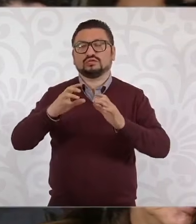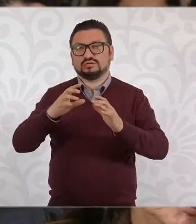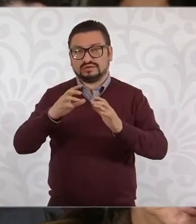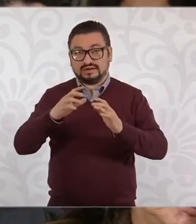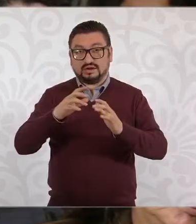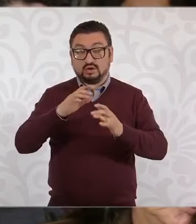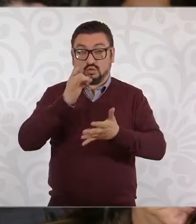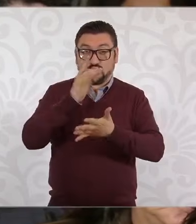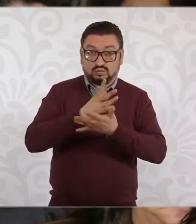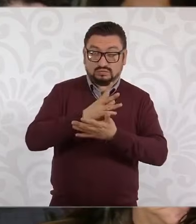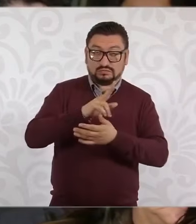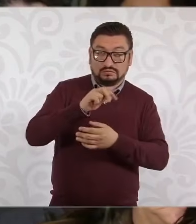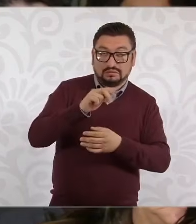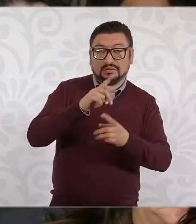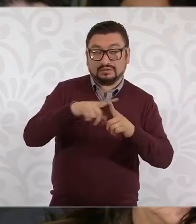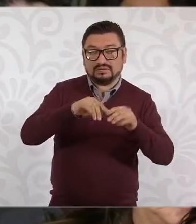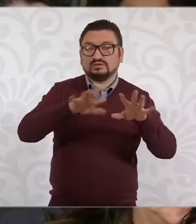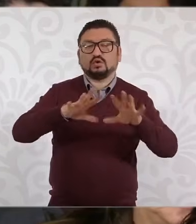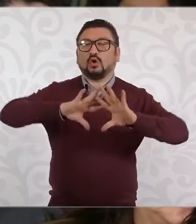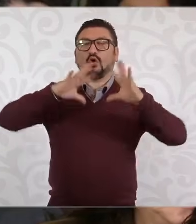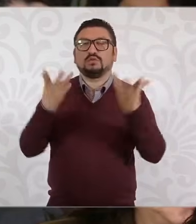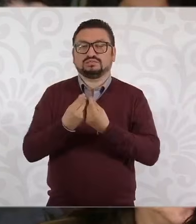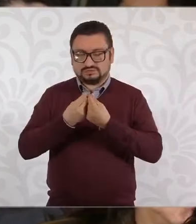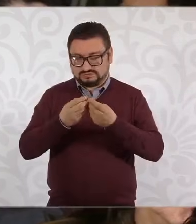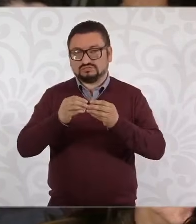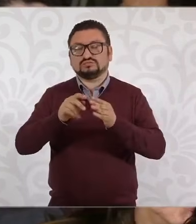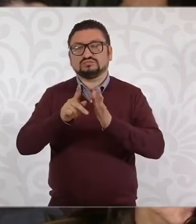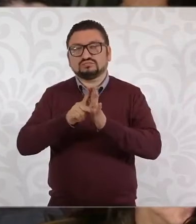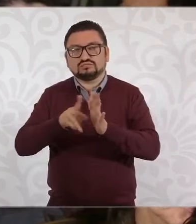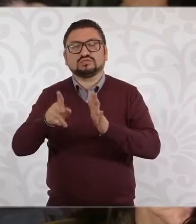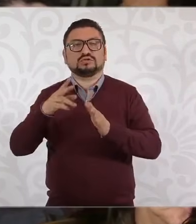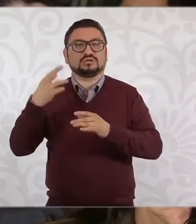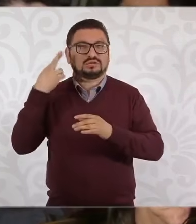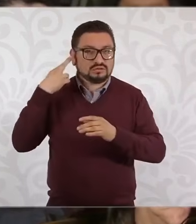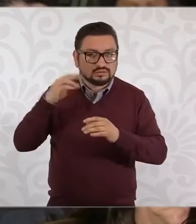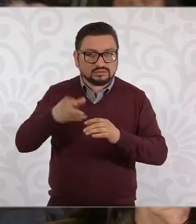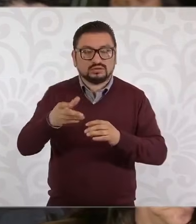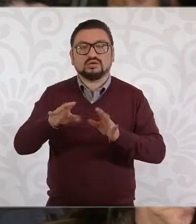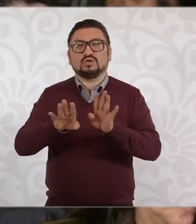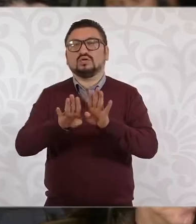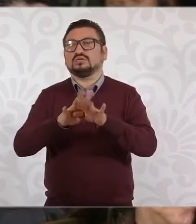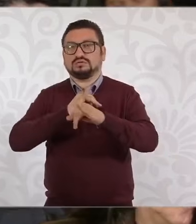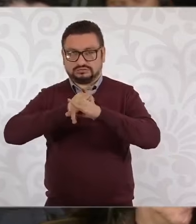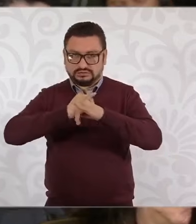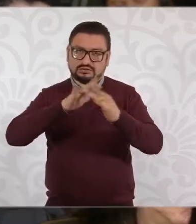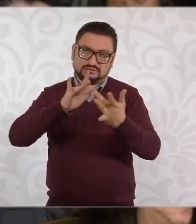de telecomunicaciones, sino una ley de comunicación que incluya, por ejemplo, la regulación de plataformas